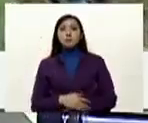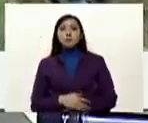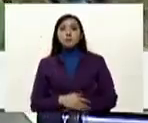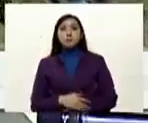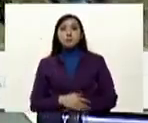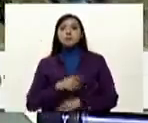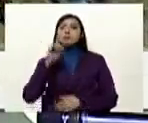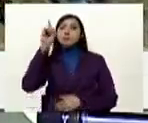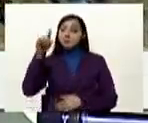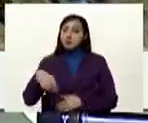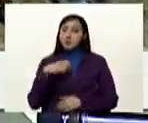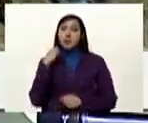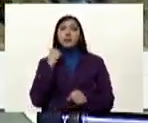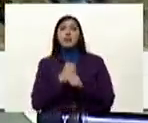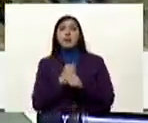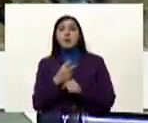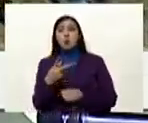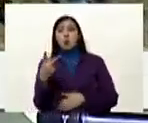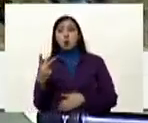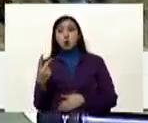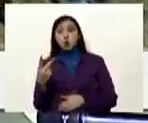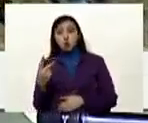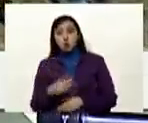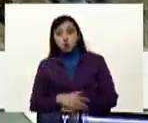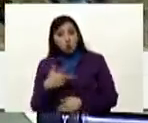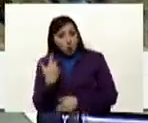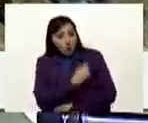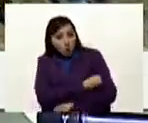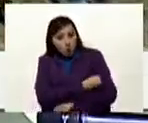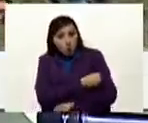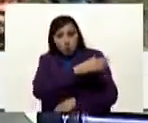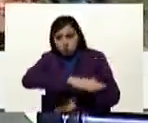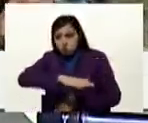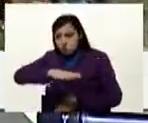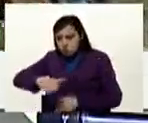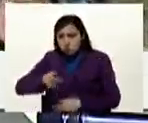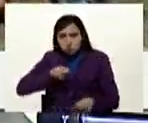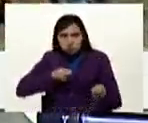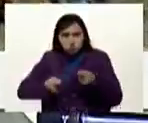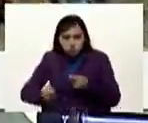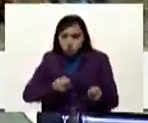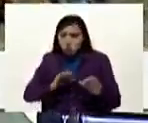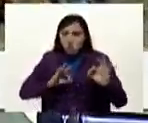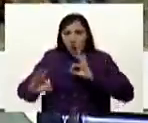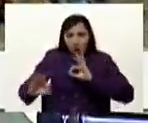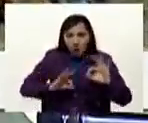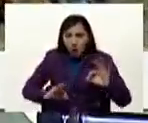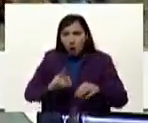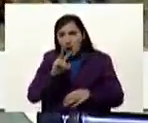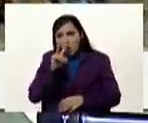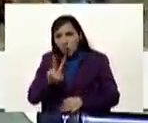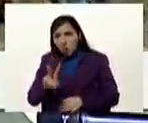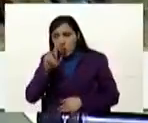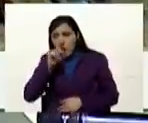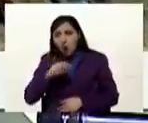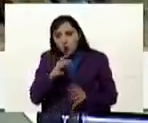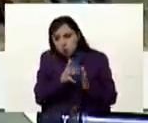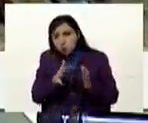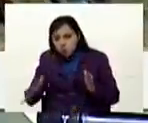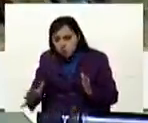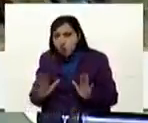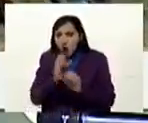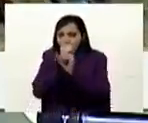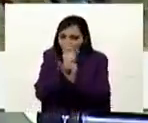También estamos trabajando 2 vacunas para los niños y niñas en edad de 2 años en adelante. Por